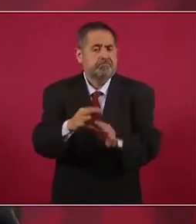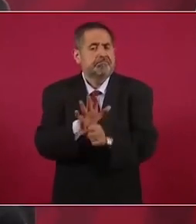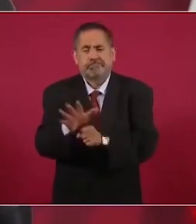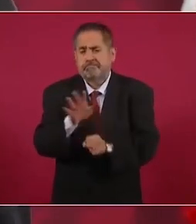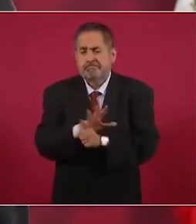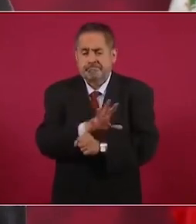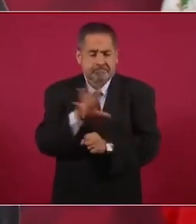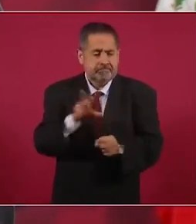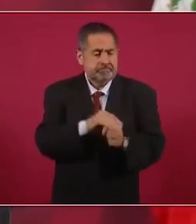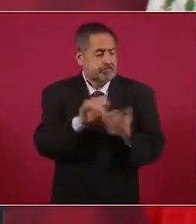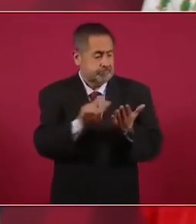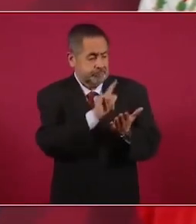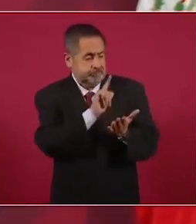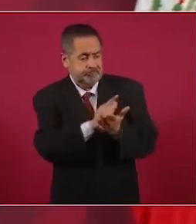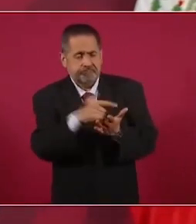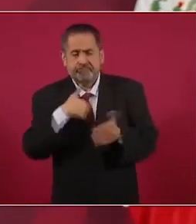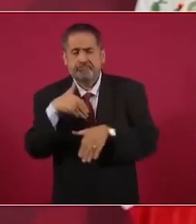legales,